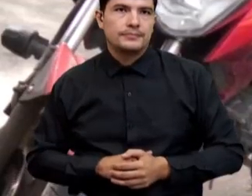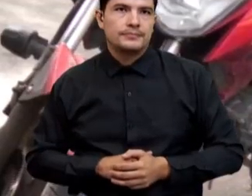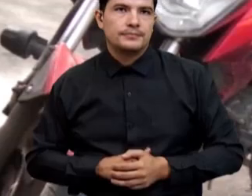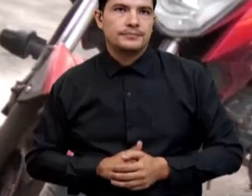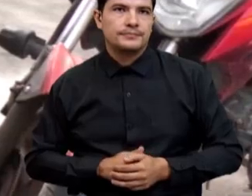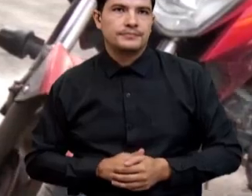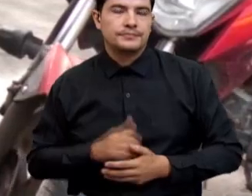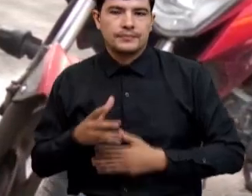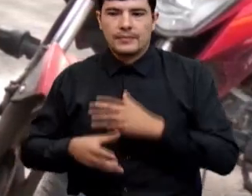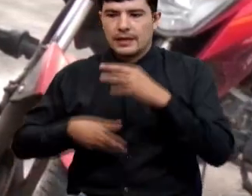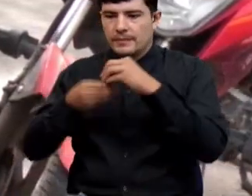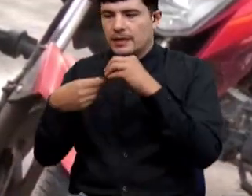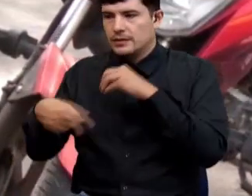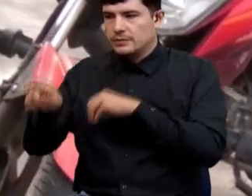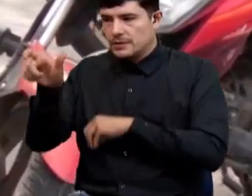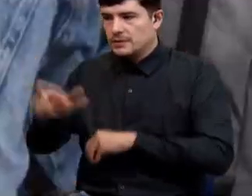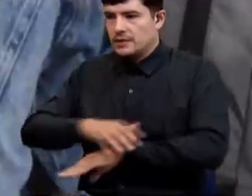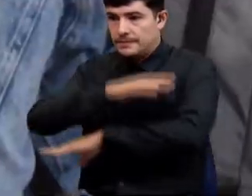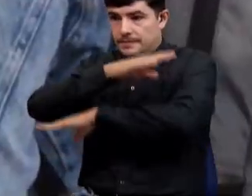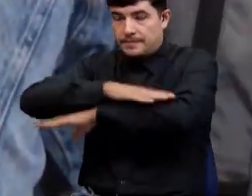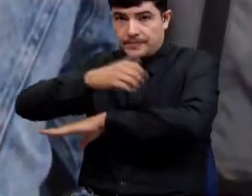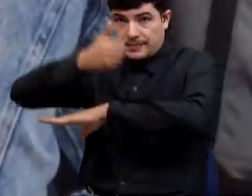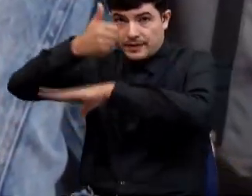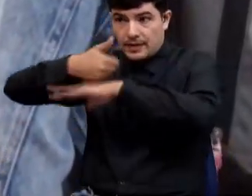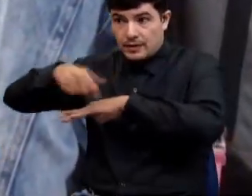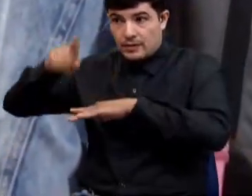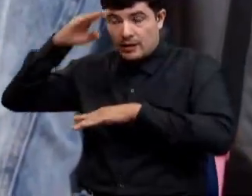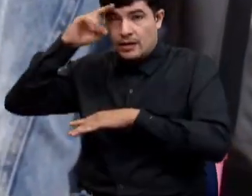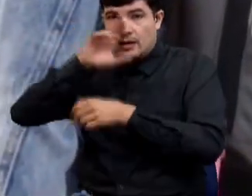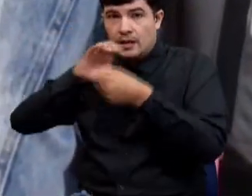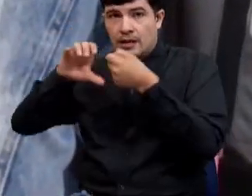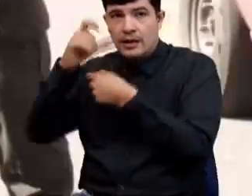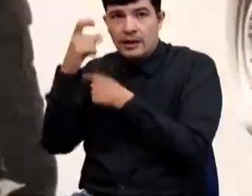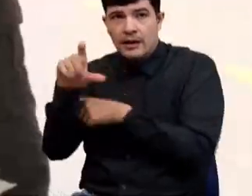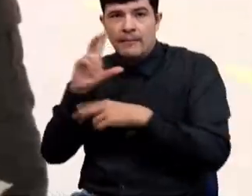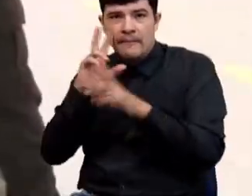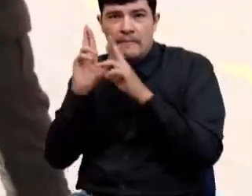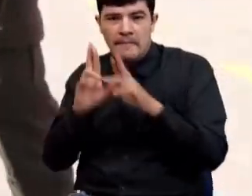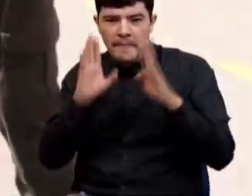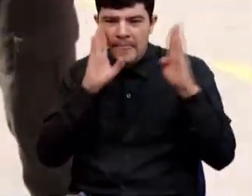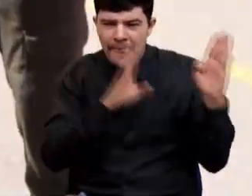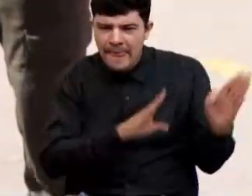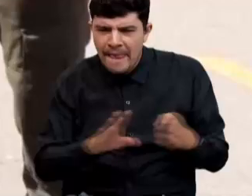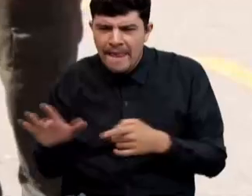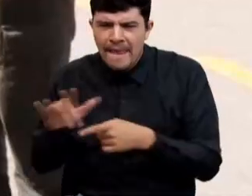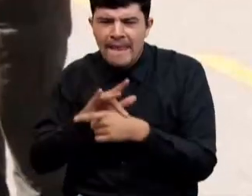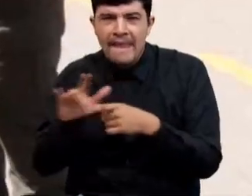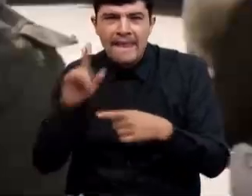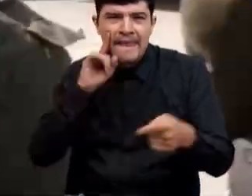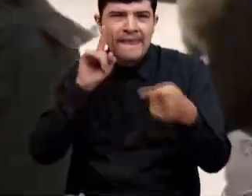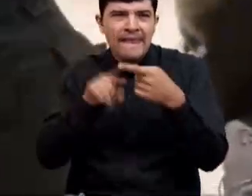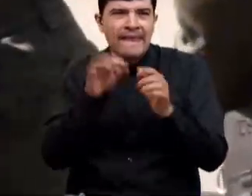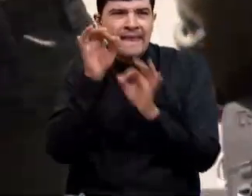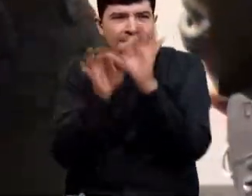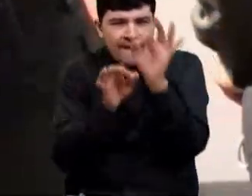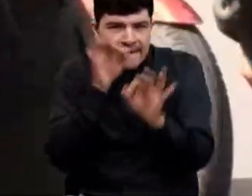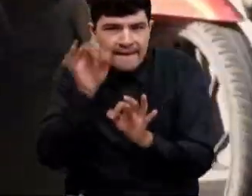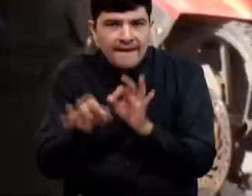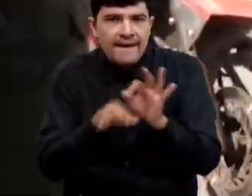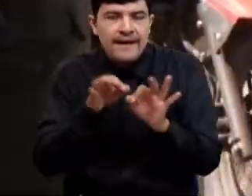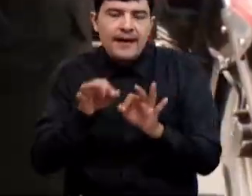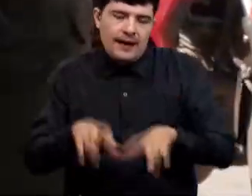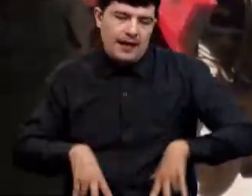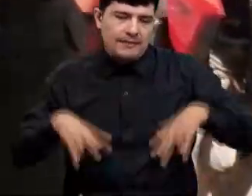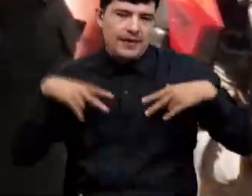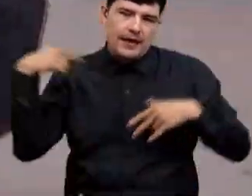Asimismo, el comandante encargado de la Policía Metropolitana de Cúcuta indicó que este plan será implementado para proteger y salvaguardar a la integridad